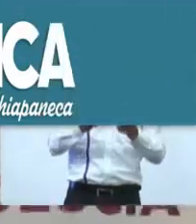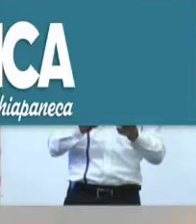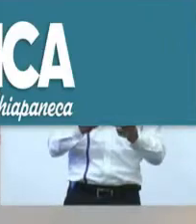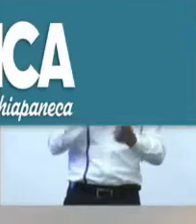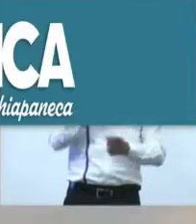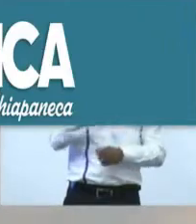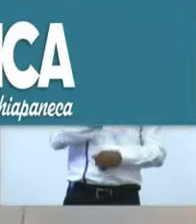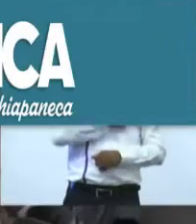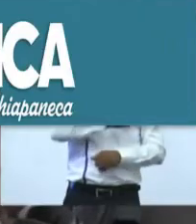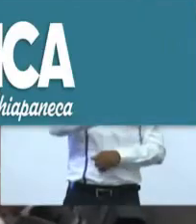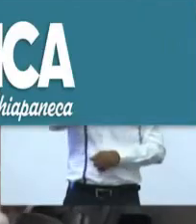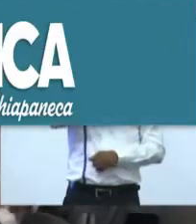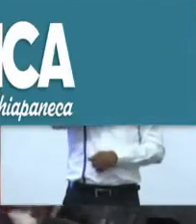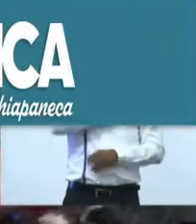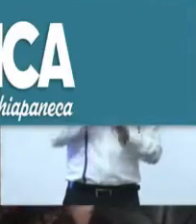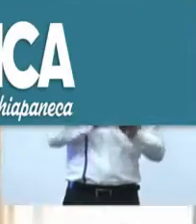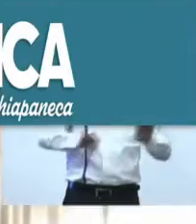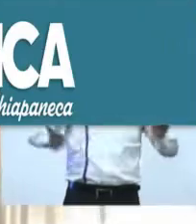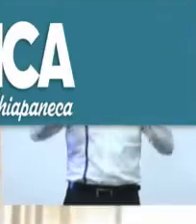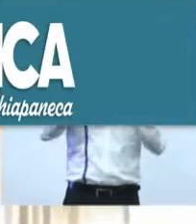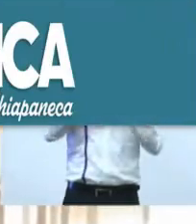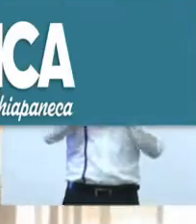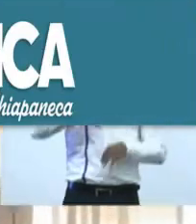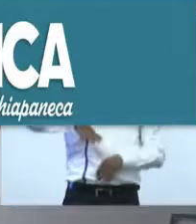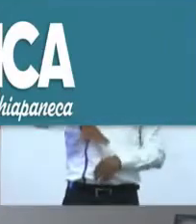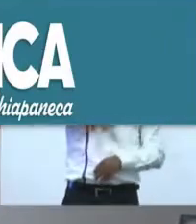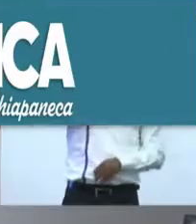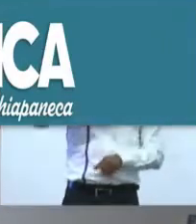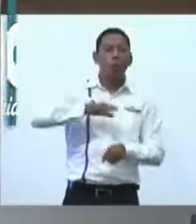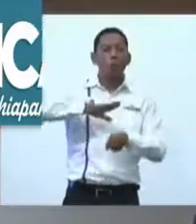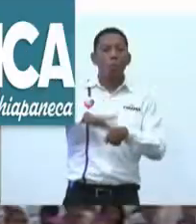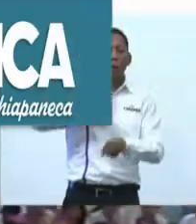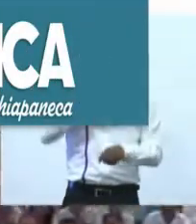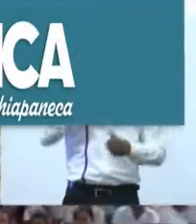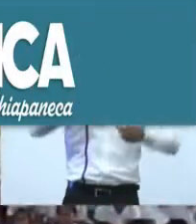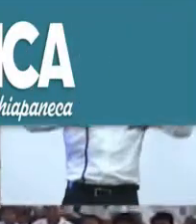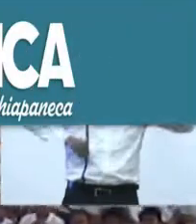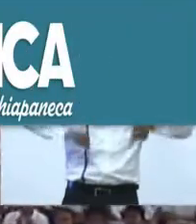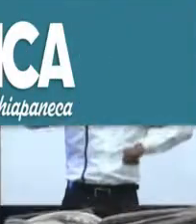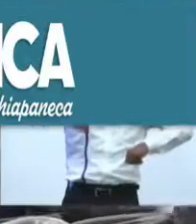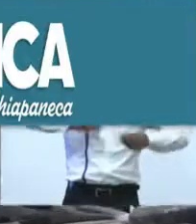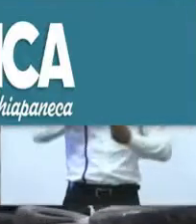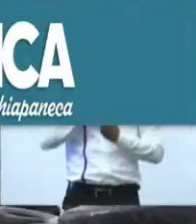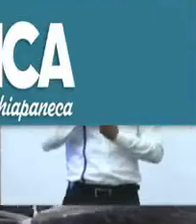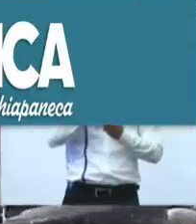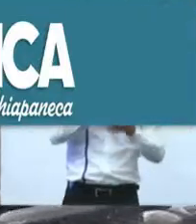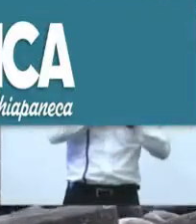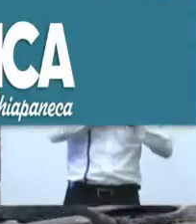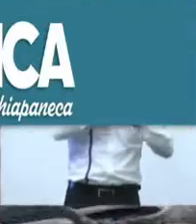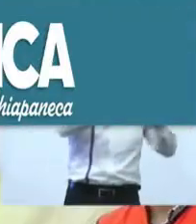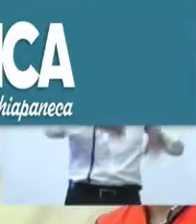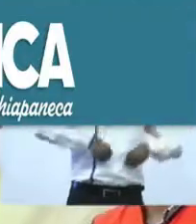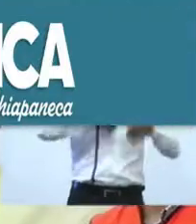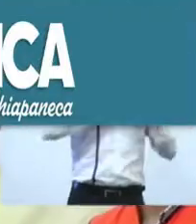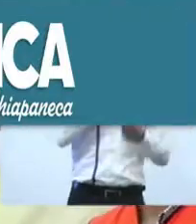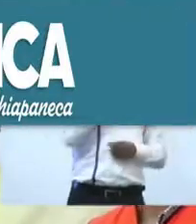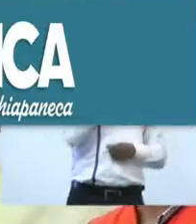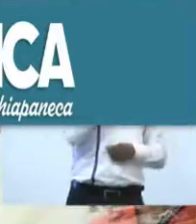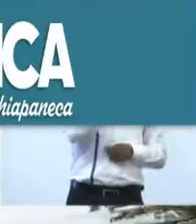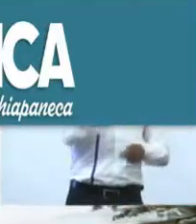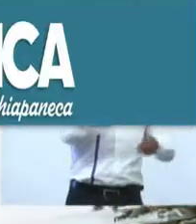el llamado llantotón. Se logró retirar de las calles más de 19 mil llantas que solo incrementaban los criaderos de